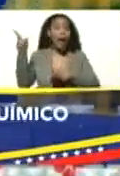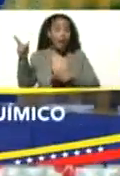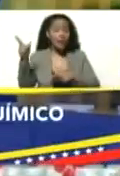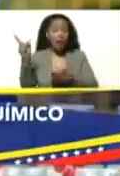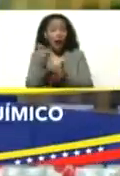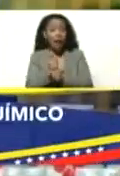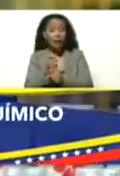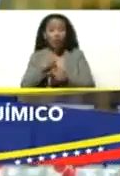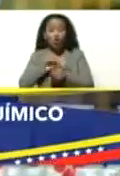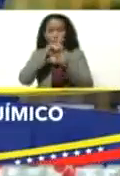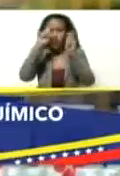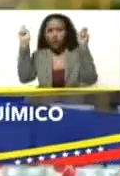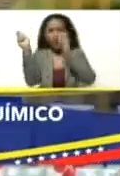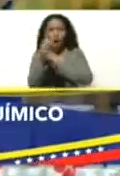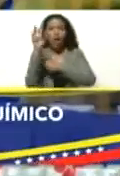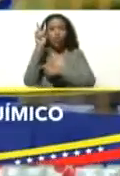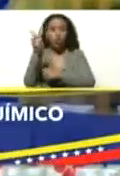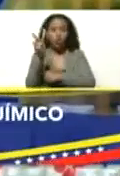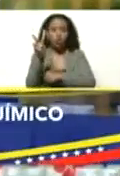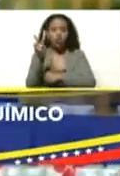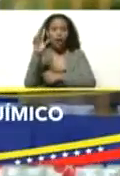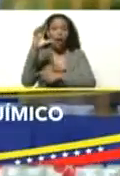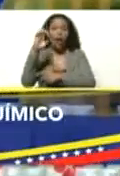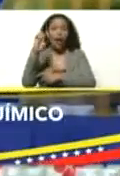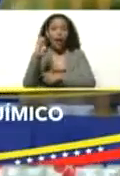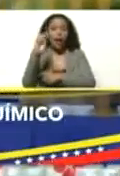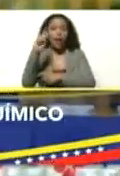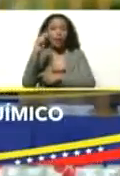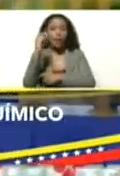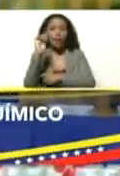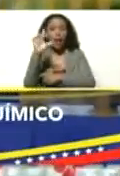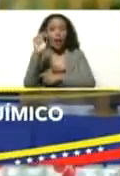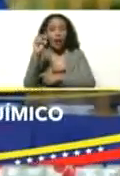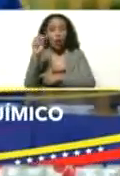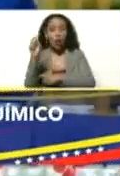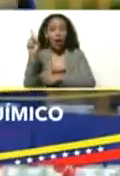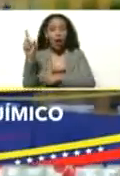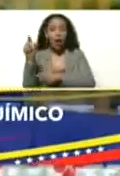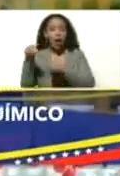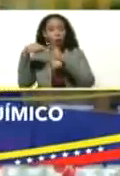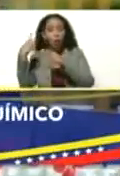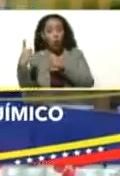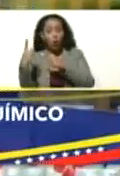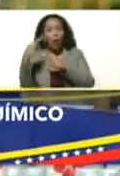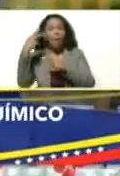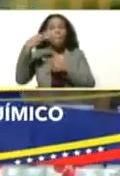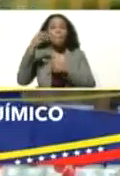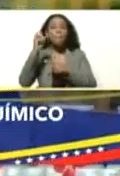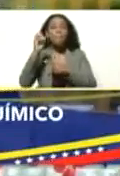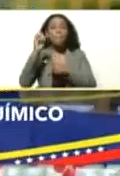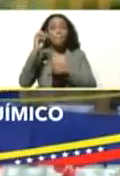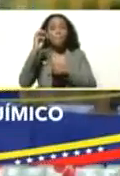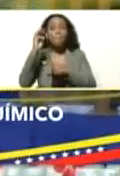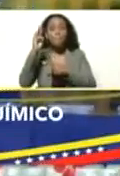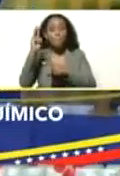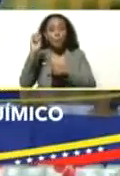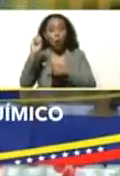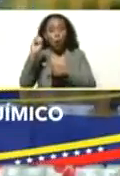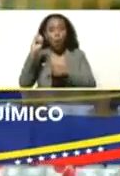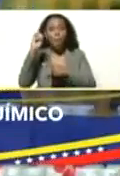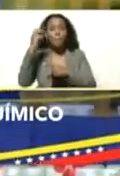lo transformamos en dos, etileno y propileno. El etileno lo enviamos a una de las plantas que se